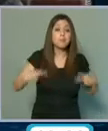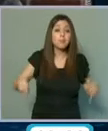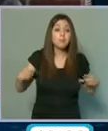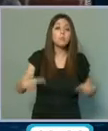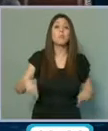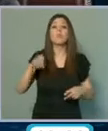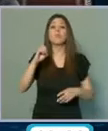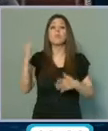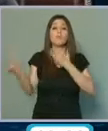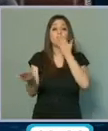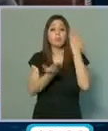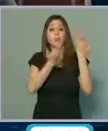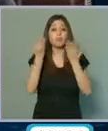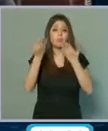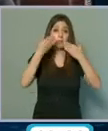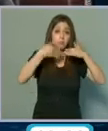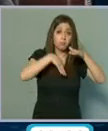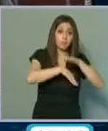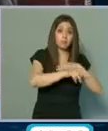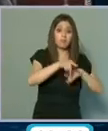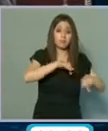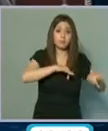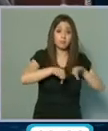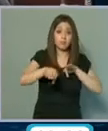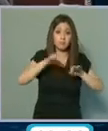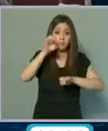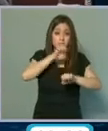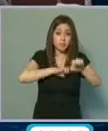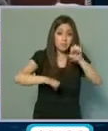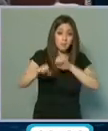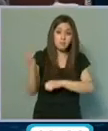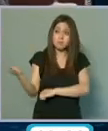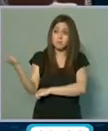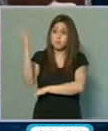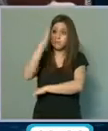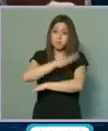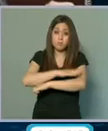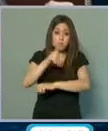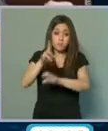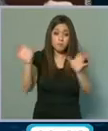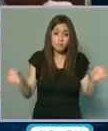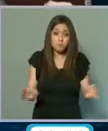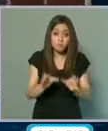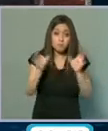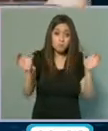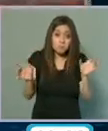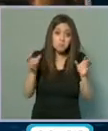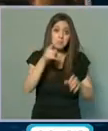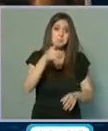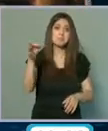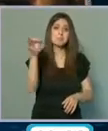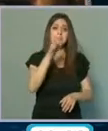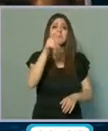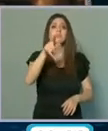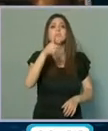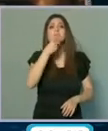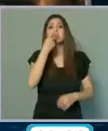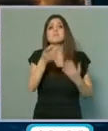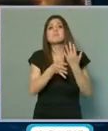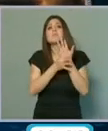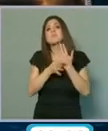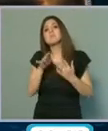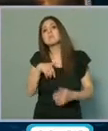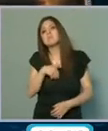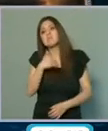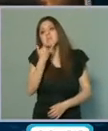una persona que trabaja en alguna empresa y está pegada a una computadora todo el día, pues también podrías tú justificar un poco oye, yo